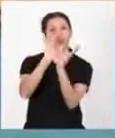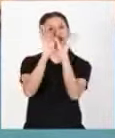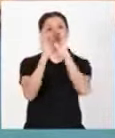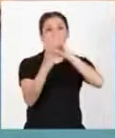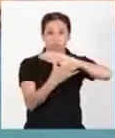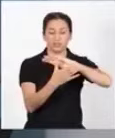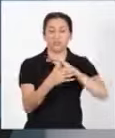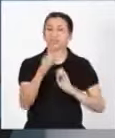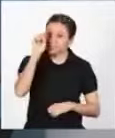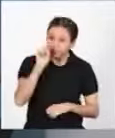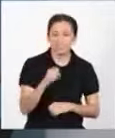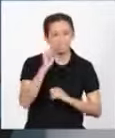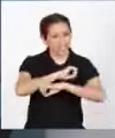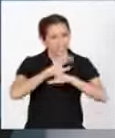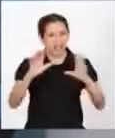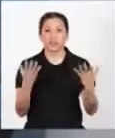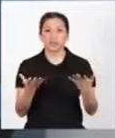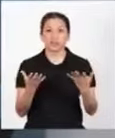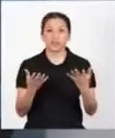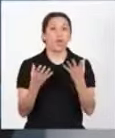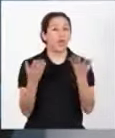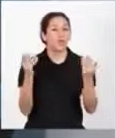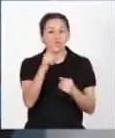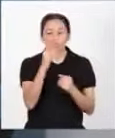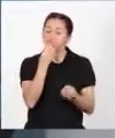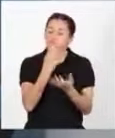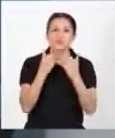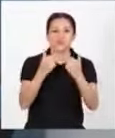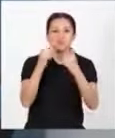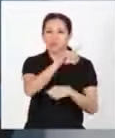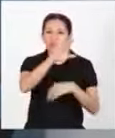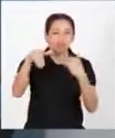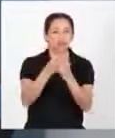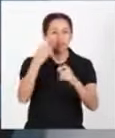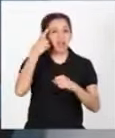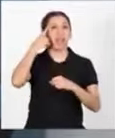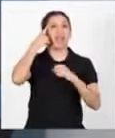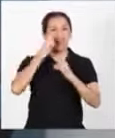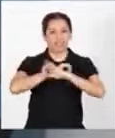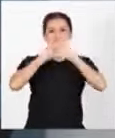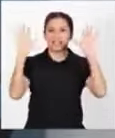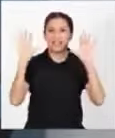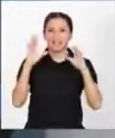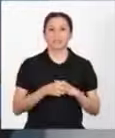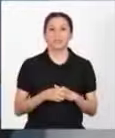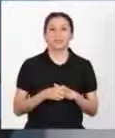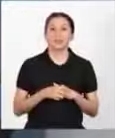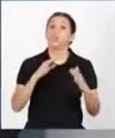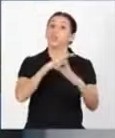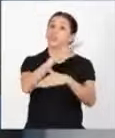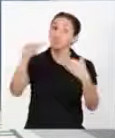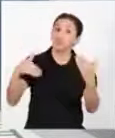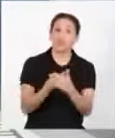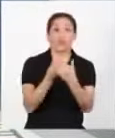fenómenos. ¡Ja, ja, ja! ¡Por supuesto! ¡Qué bueno que lo tengan muy claro, chicos!